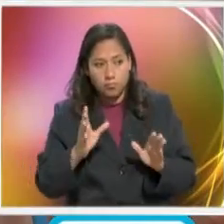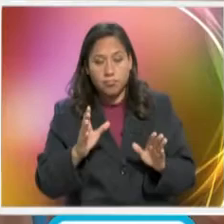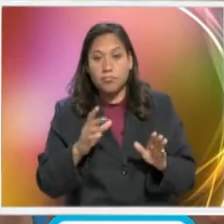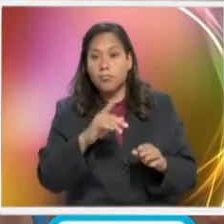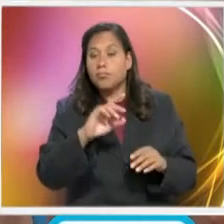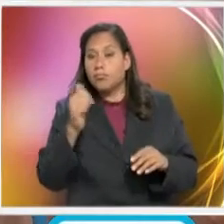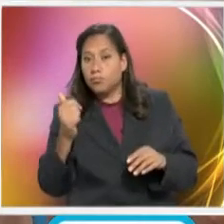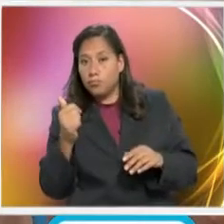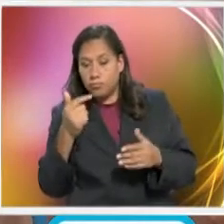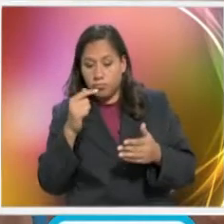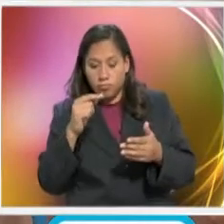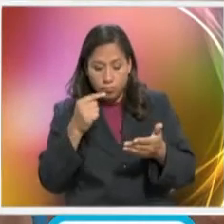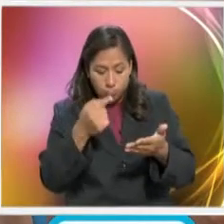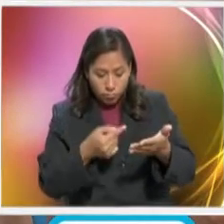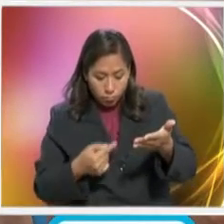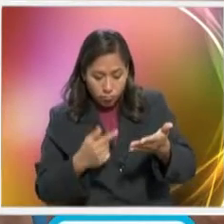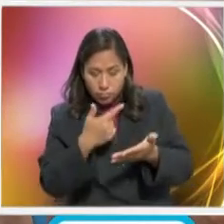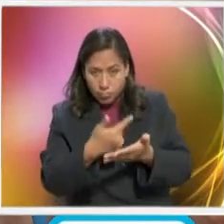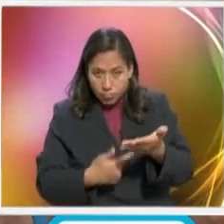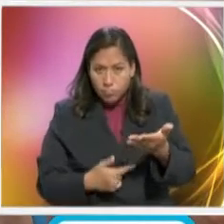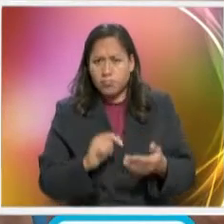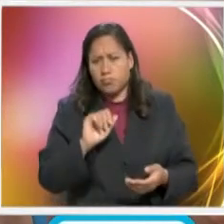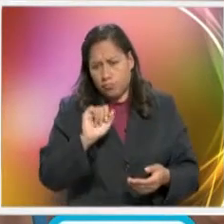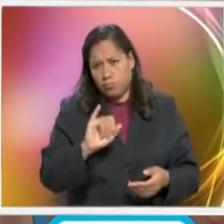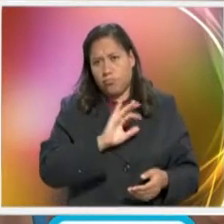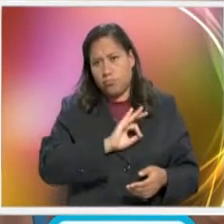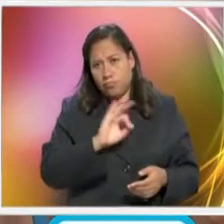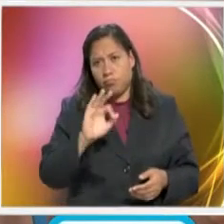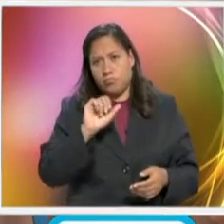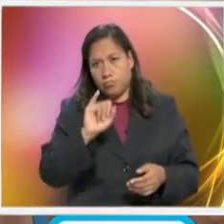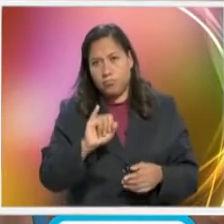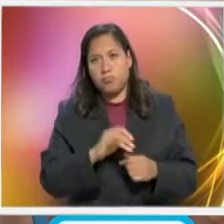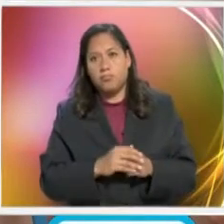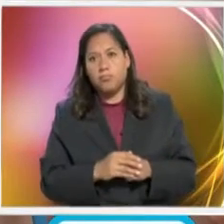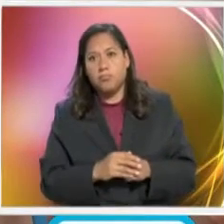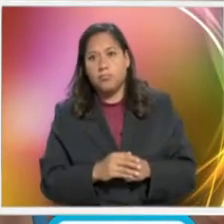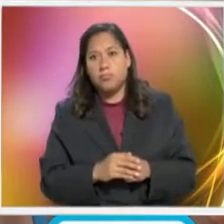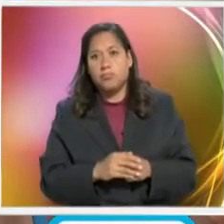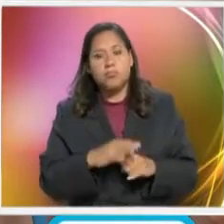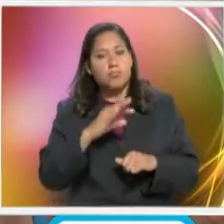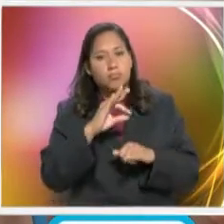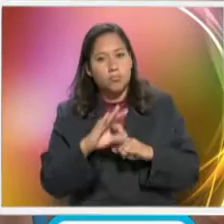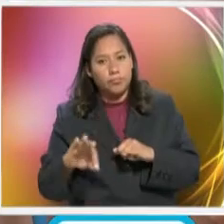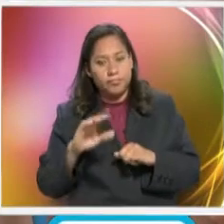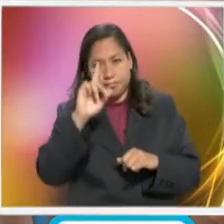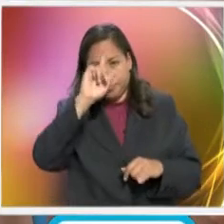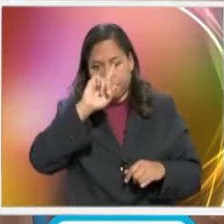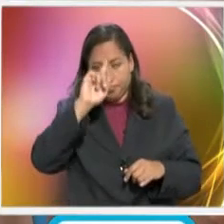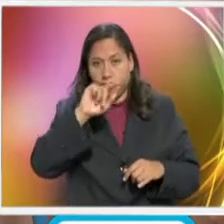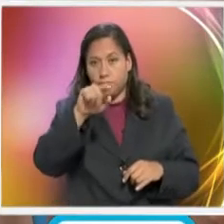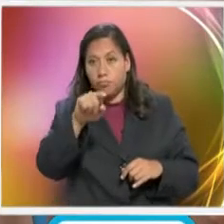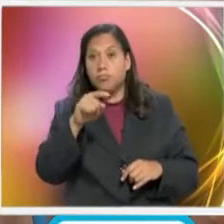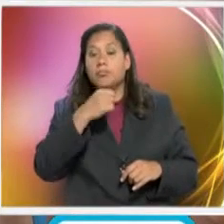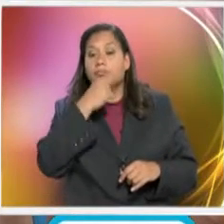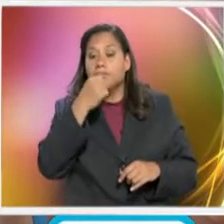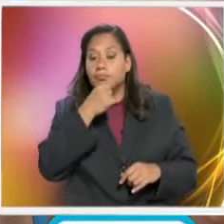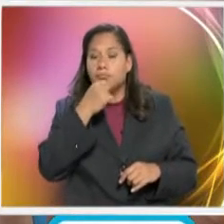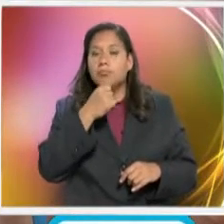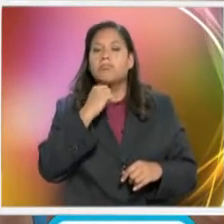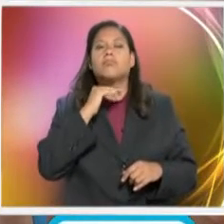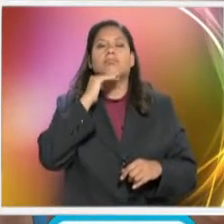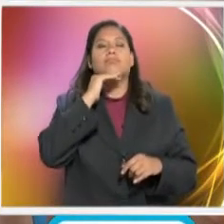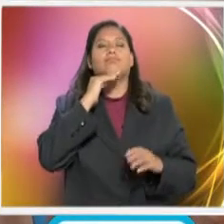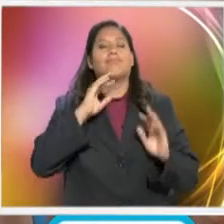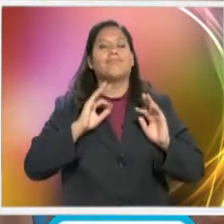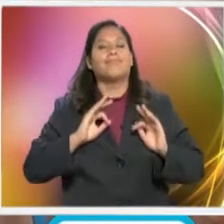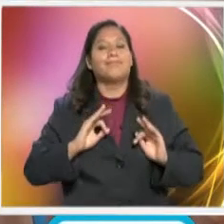los otros puntos de la lista Sí, de deseo, ya esto sí, es para si el retiro podemos, como sí, tal. si podemos, sí. El punto final, ¿no? Tener una vejez con mucha dignidad. Y